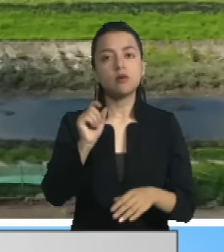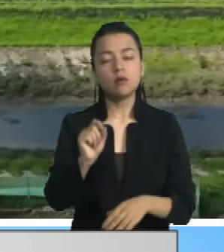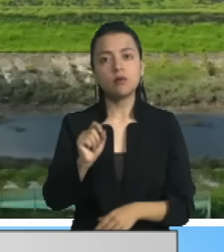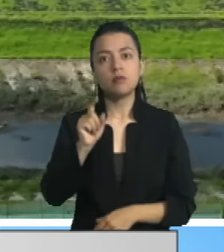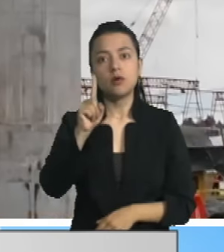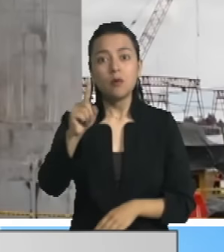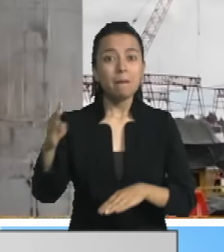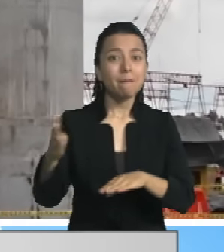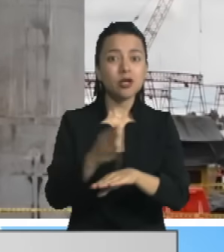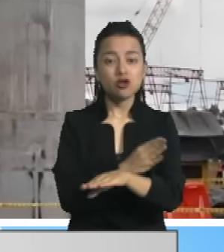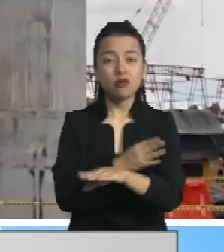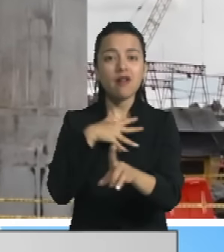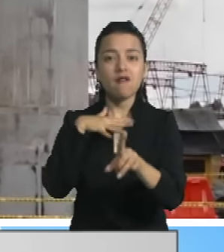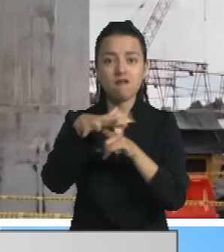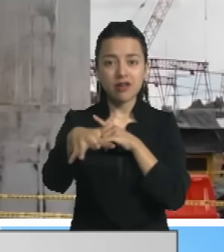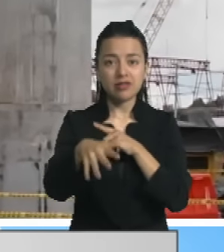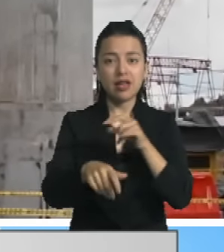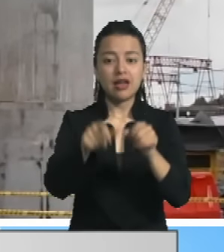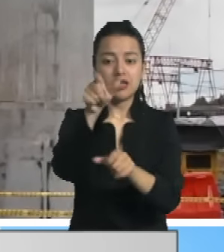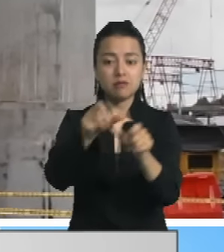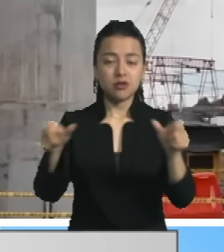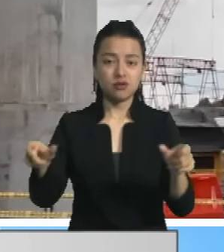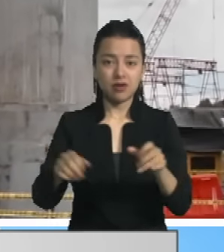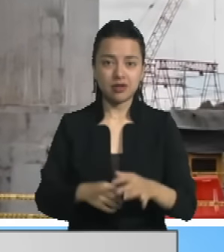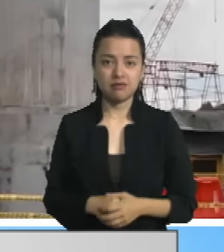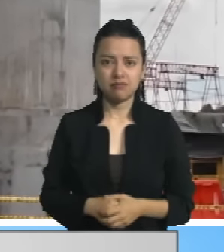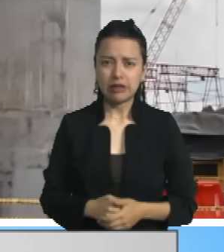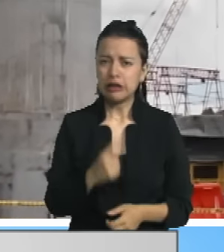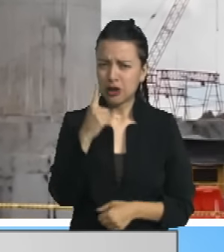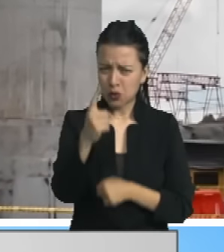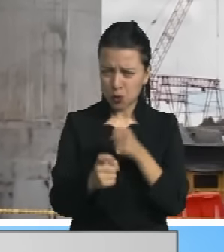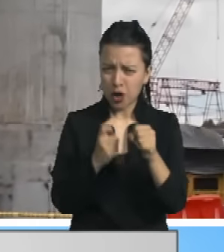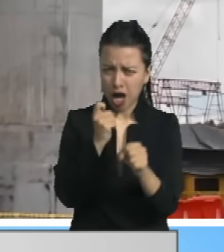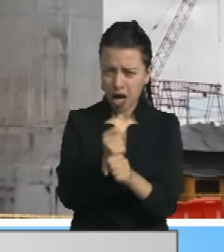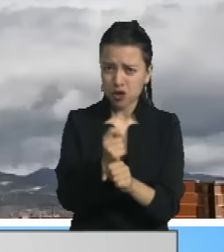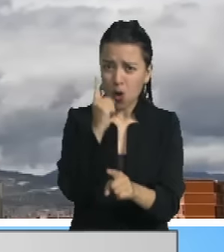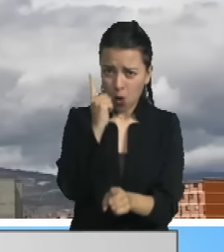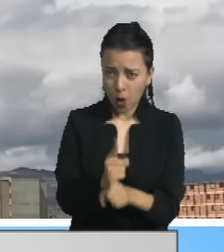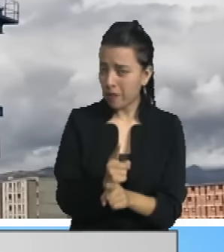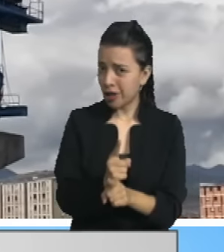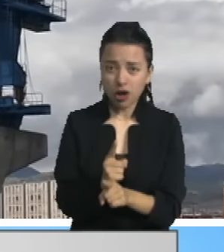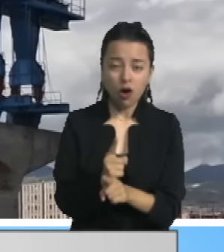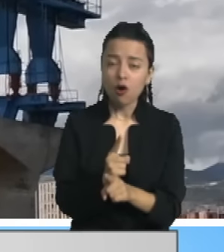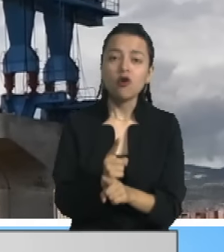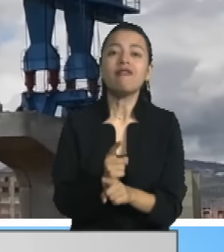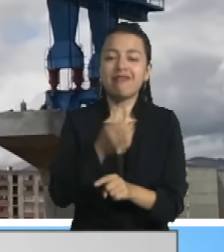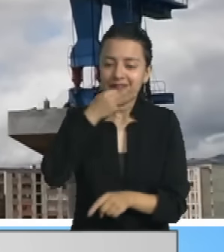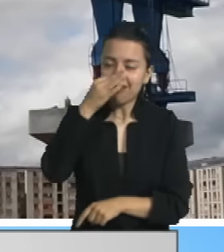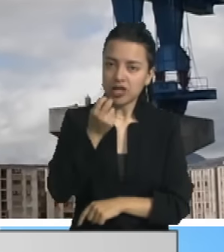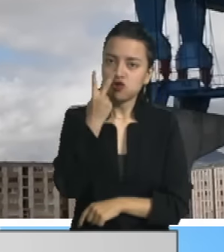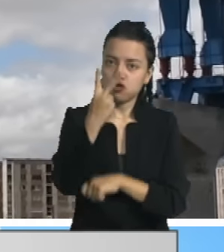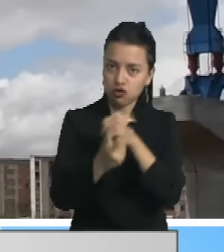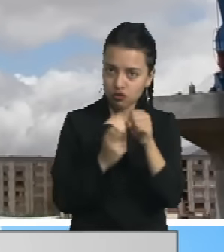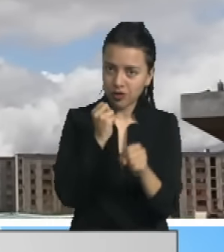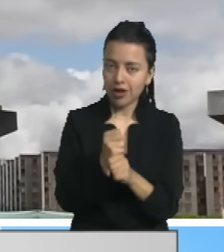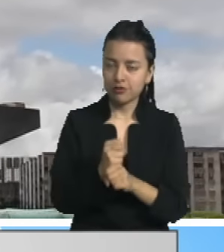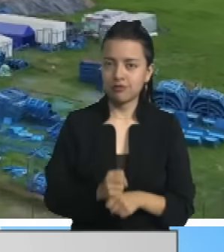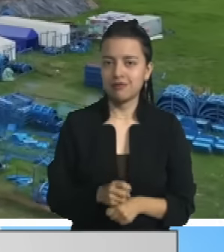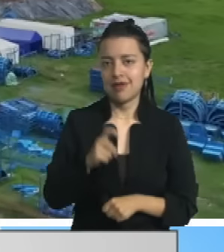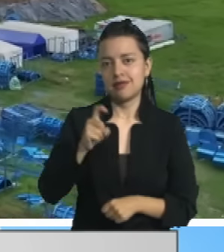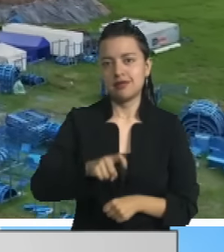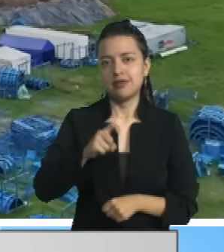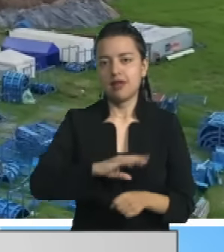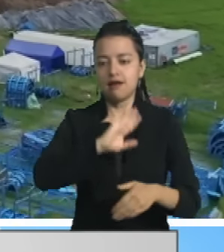multiplicarlo por dos sabe por qué Porque no se va a demorar un año se demora 2 años por qué Porque en el borde Oriental está Sencillamente